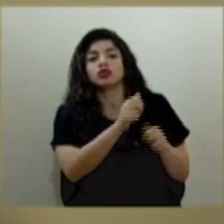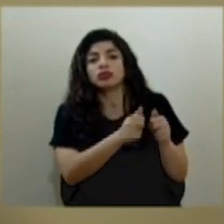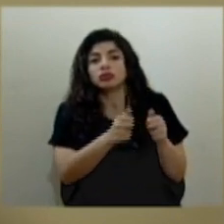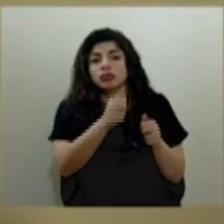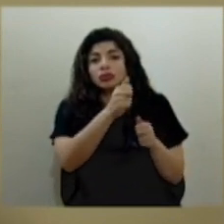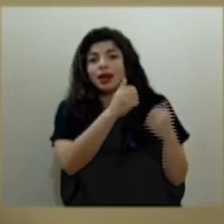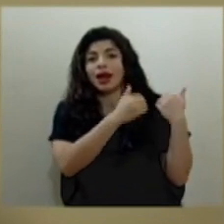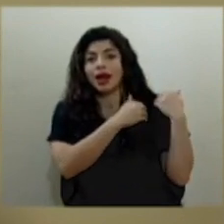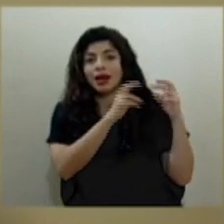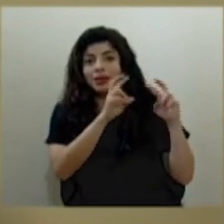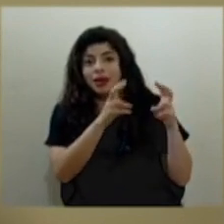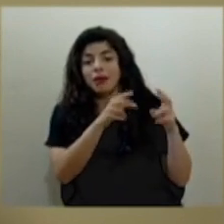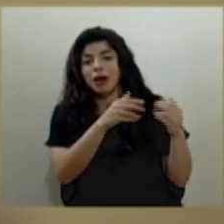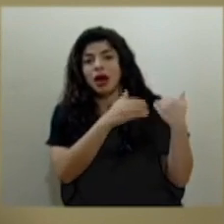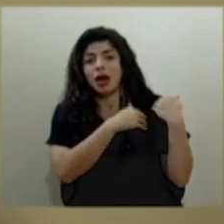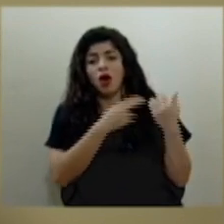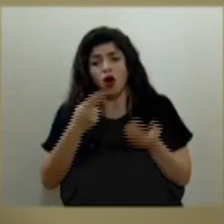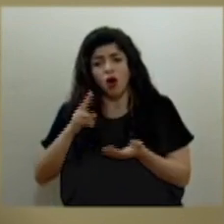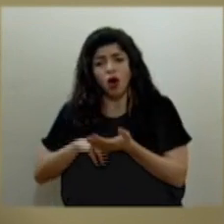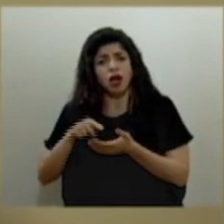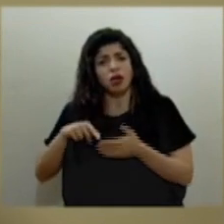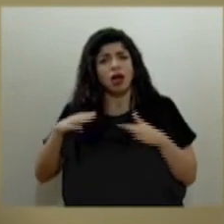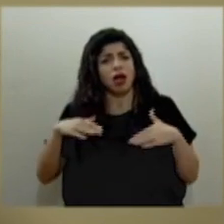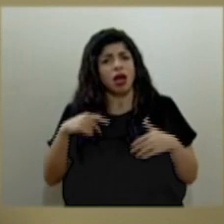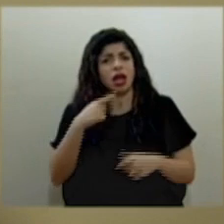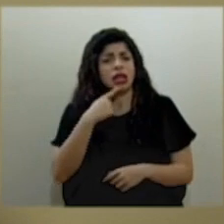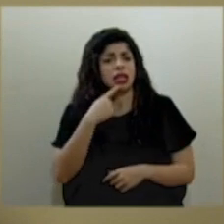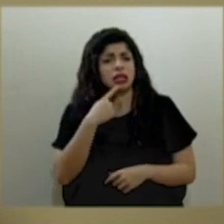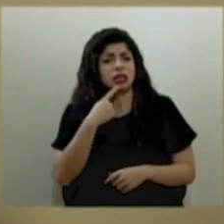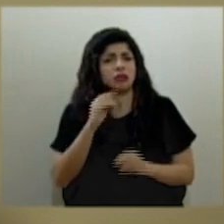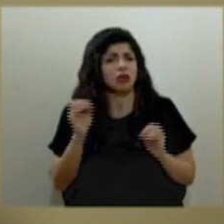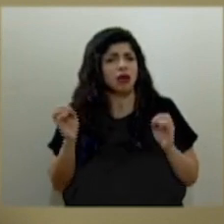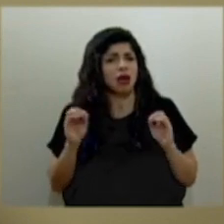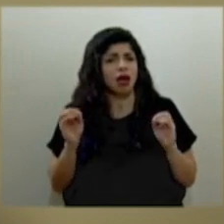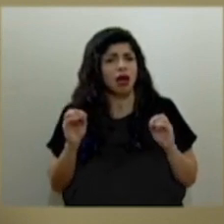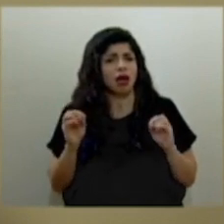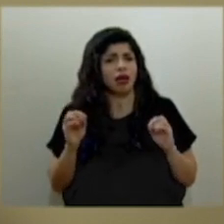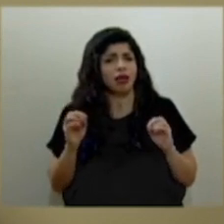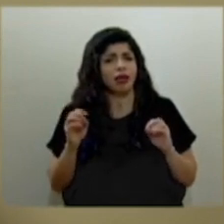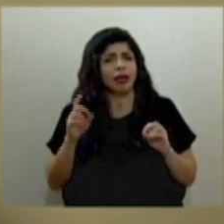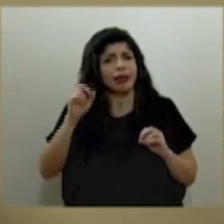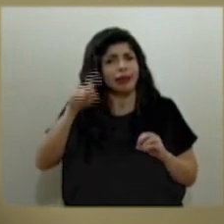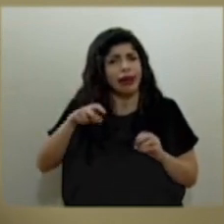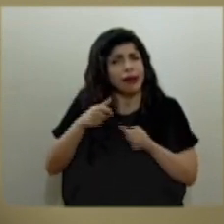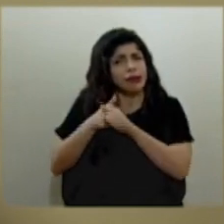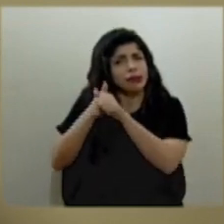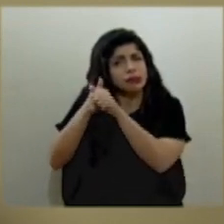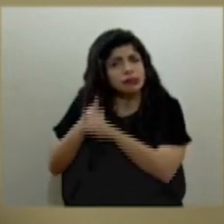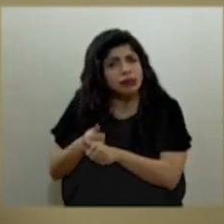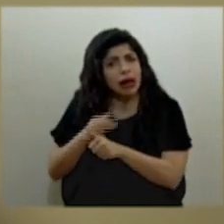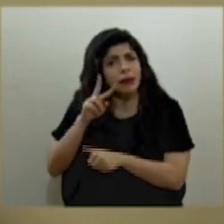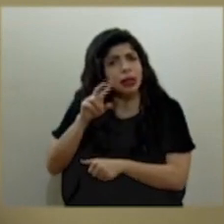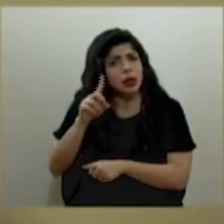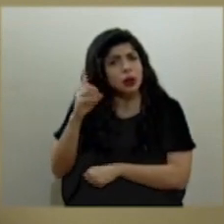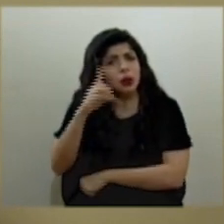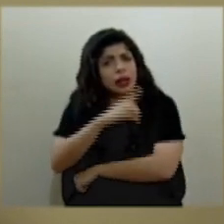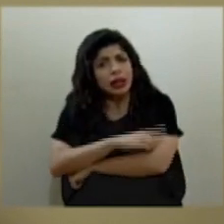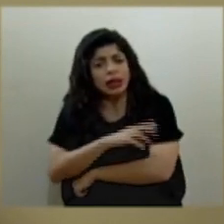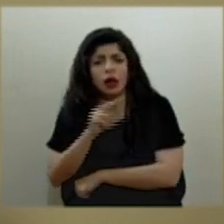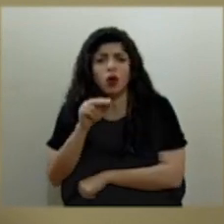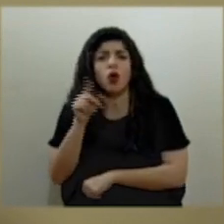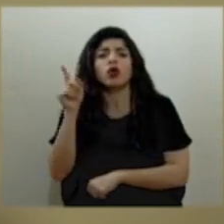competentes. El contrato no establece que tengamos una sujeción estricta a los 21 días, establece